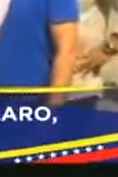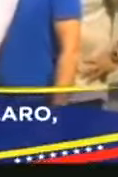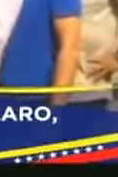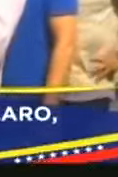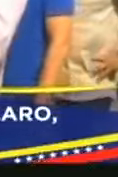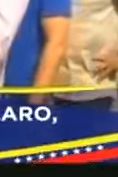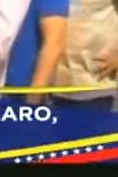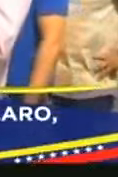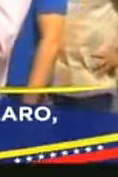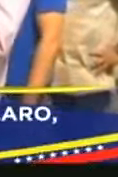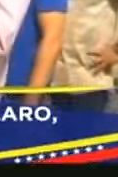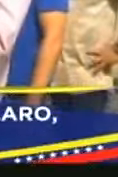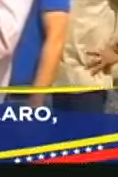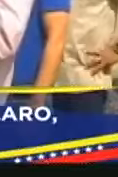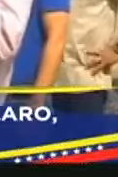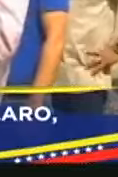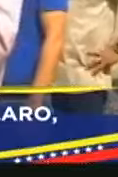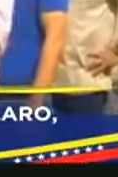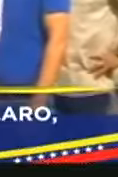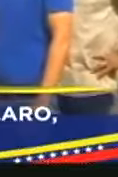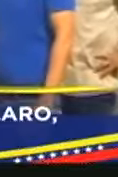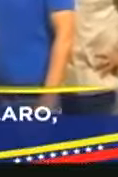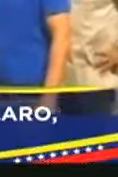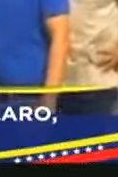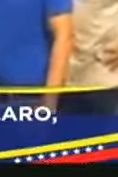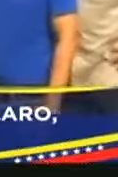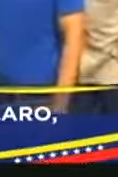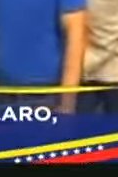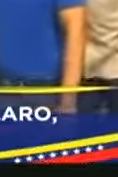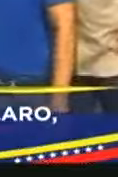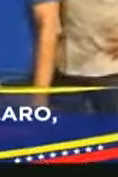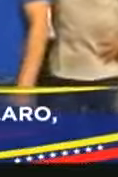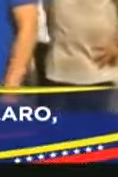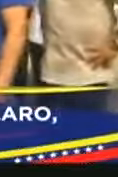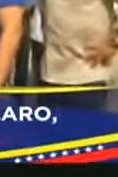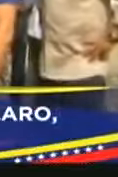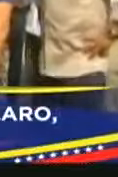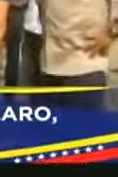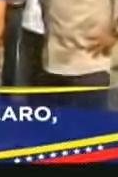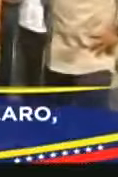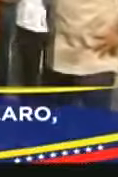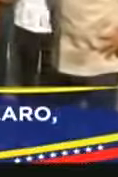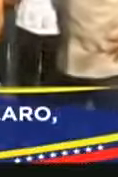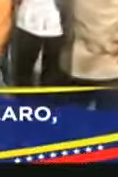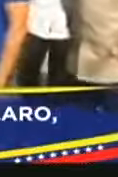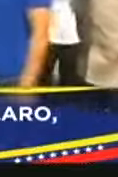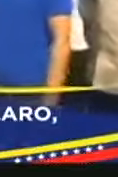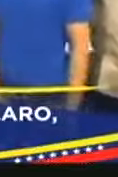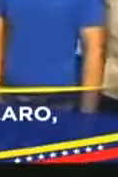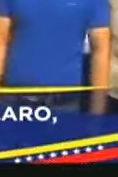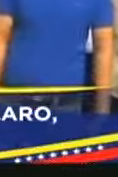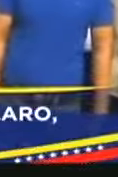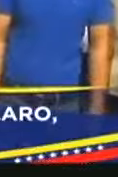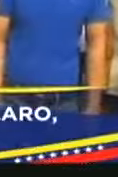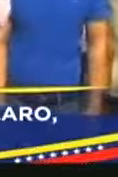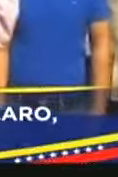¿verdad? Fresquecísima. ¿Cómo estamos? ¿Cómo están ustedes? ¿Ah?